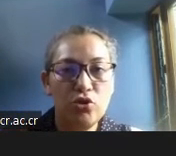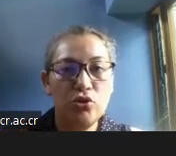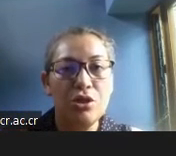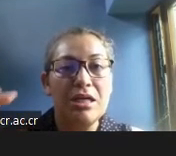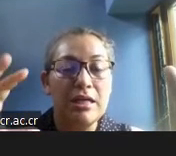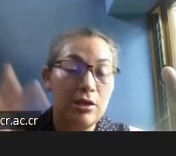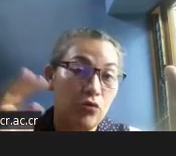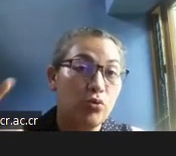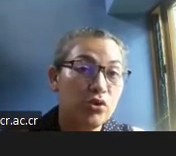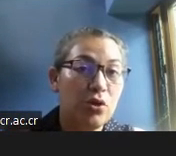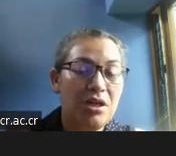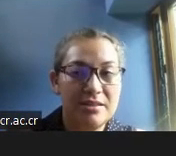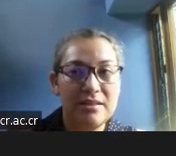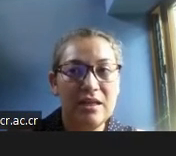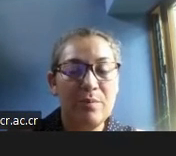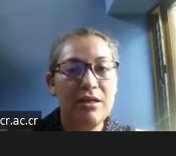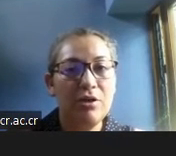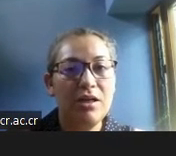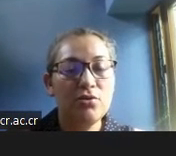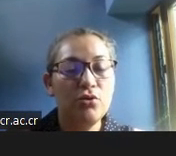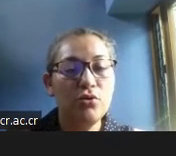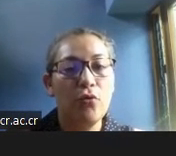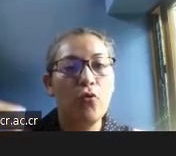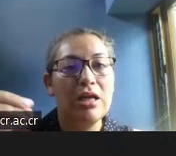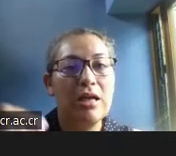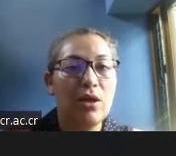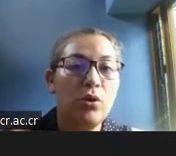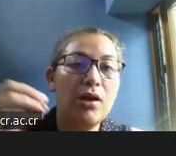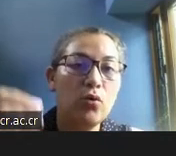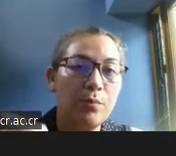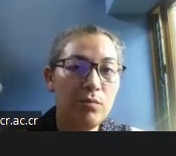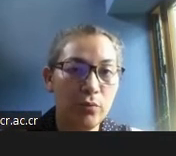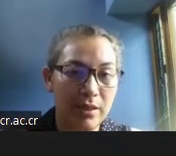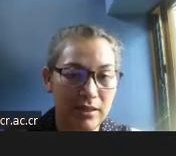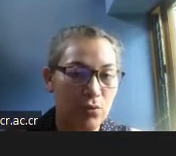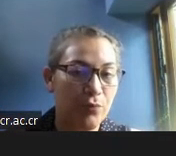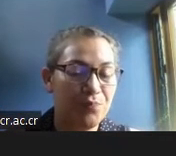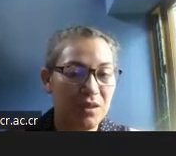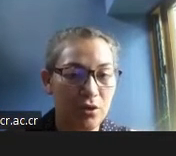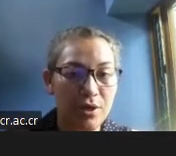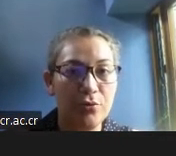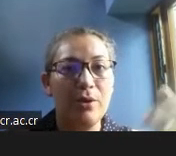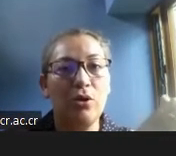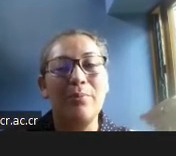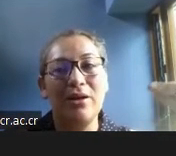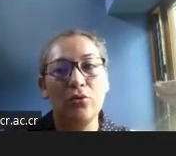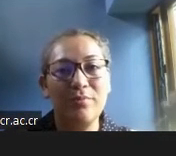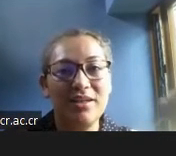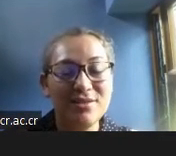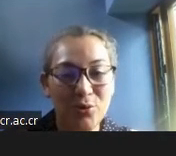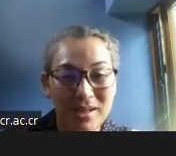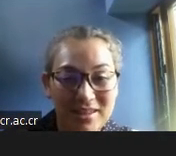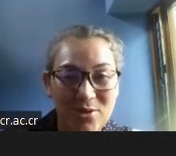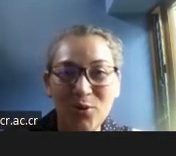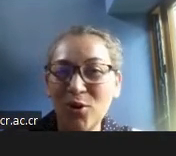que escucho y los recursos que voy a necesitar para lograr esto, que me ayuden a cumplir mi objetivo, ¿de acuerdo? Pero ahora, para